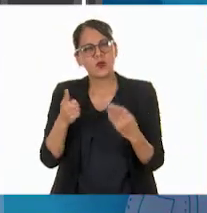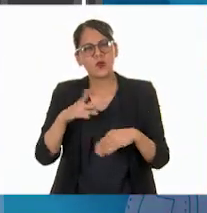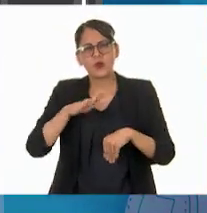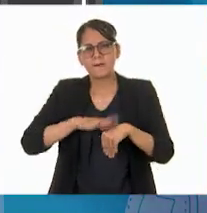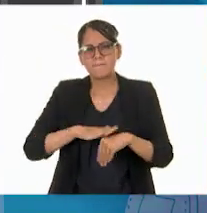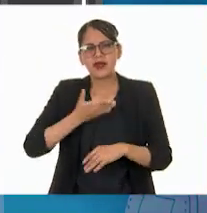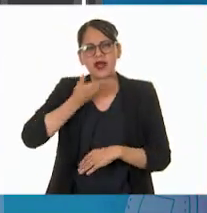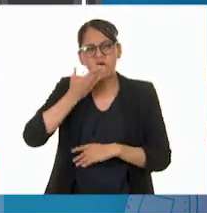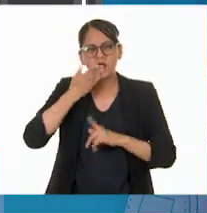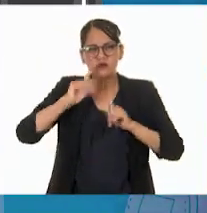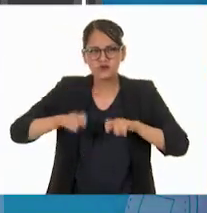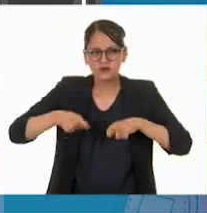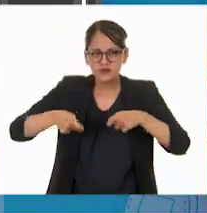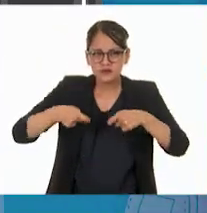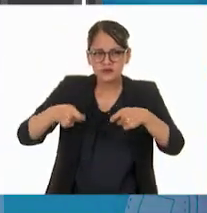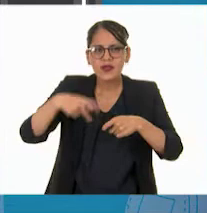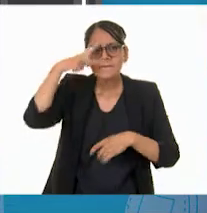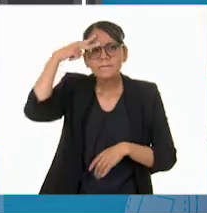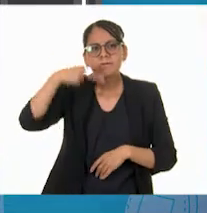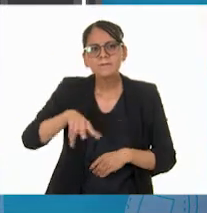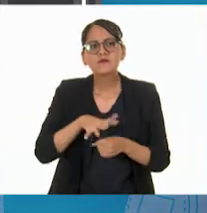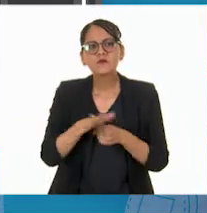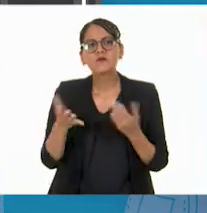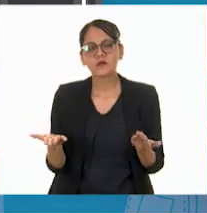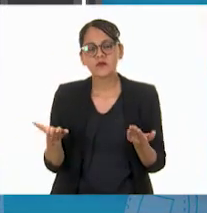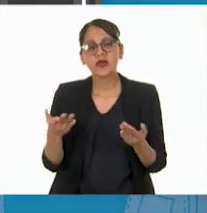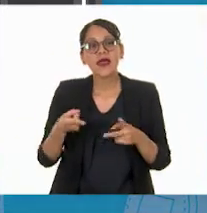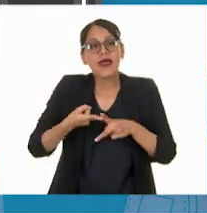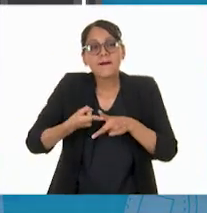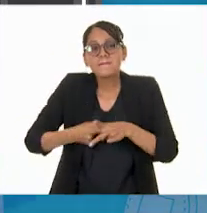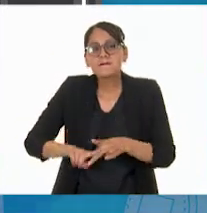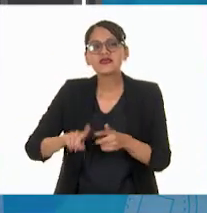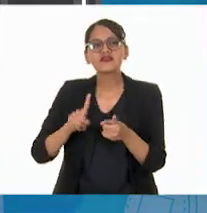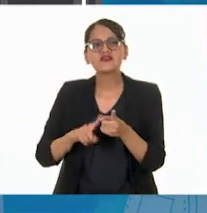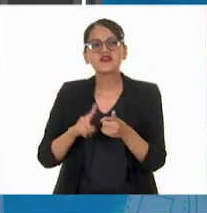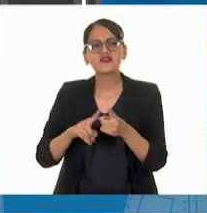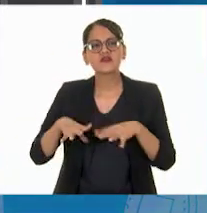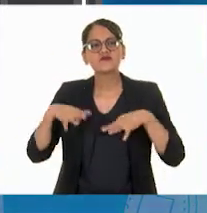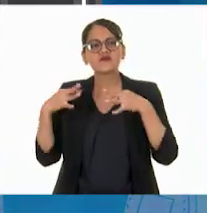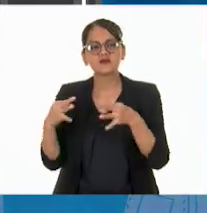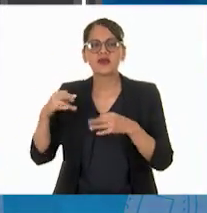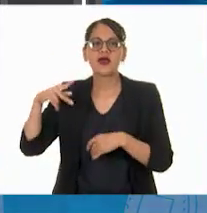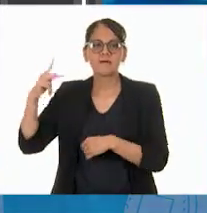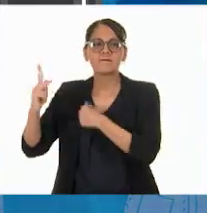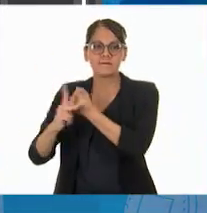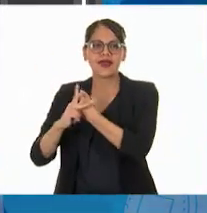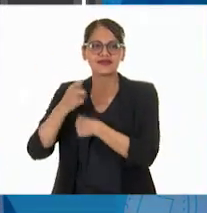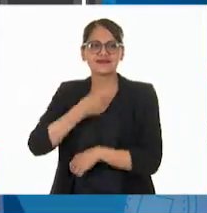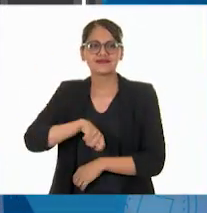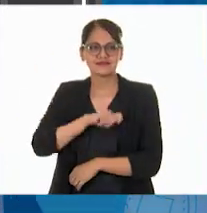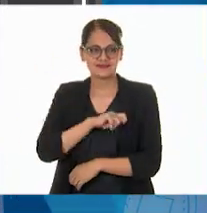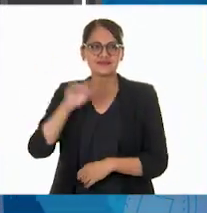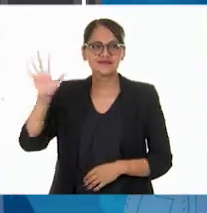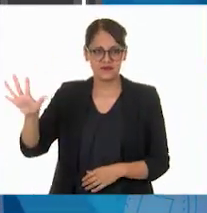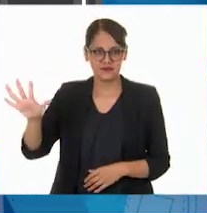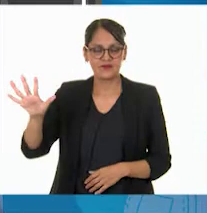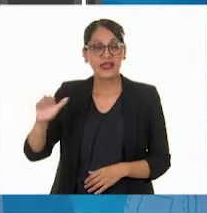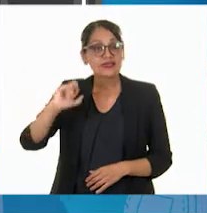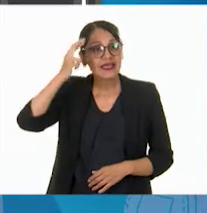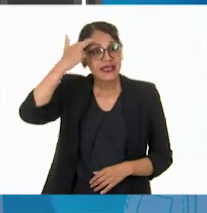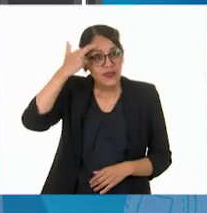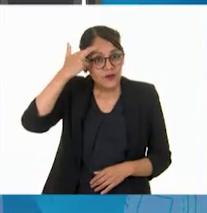bellas tradiciones que vivimos en México tienen su origen allá en la Nueva España. Solo te recuerdo la